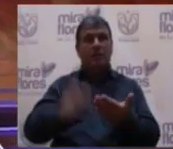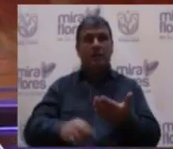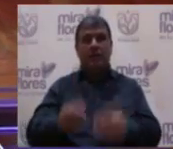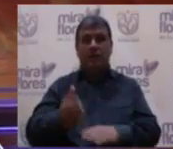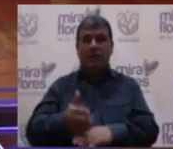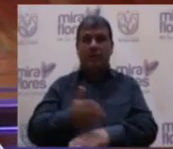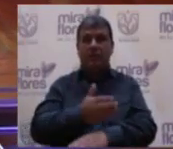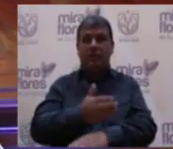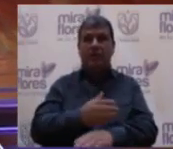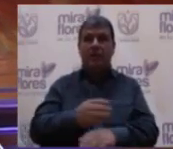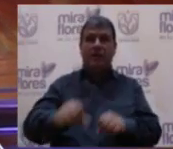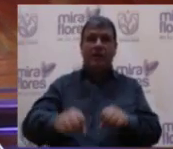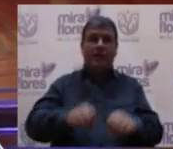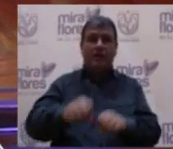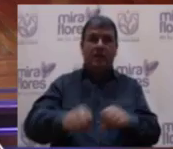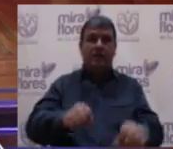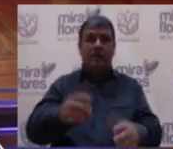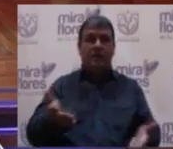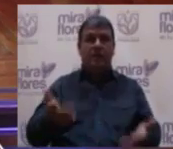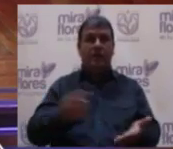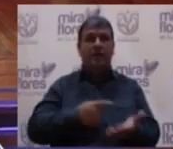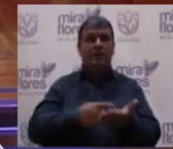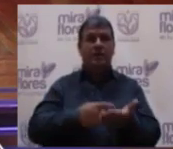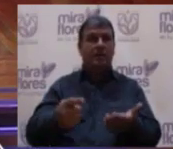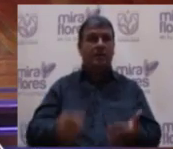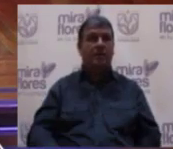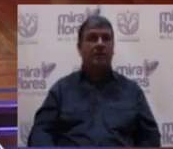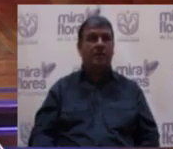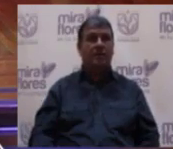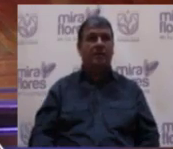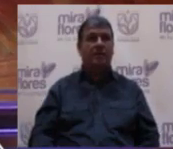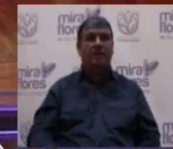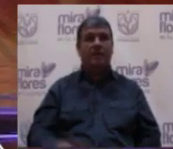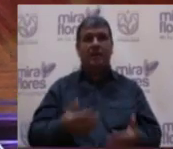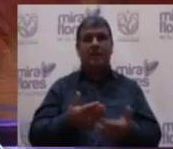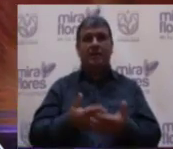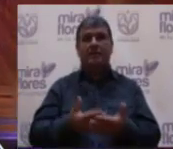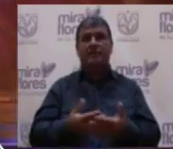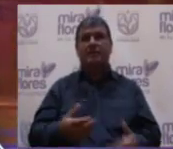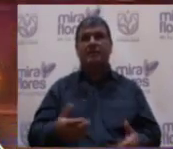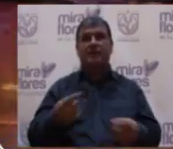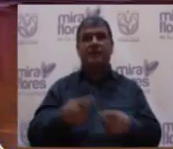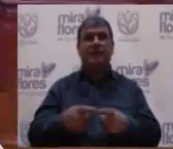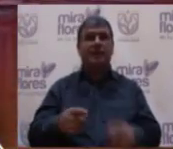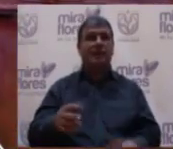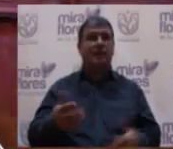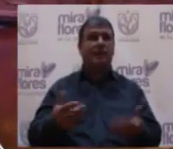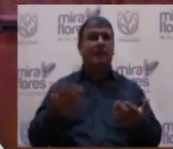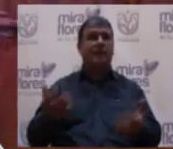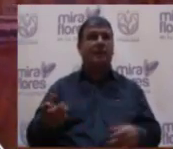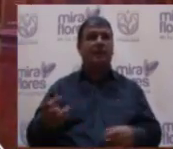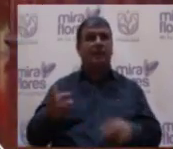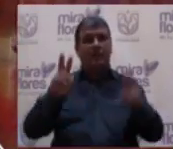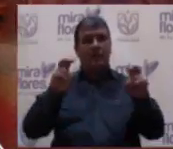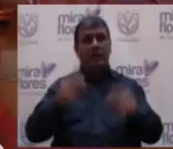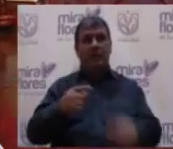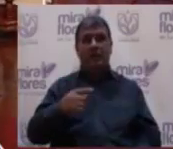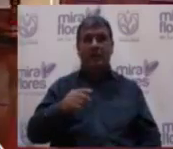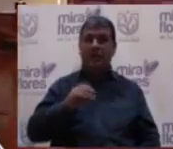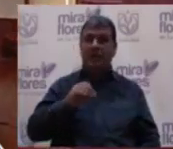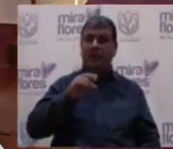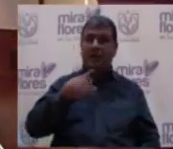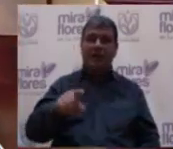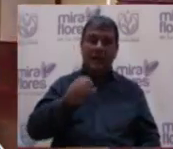de ciclovías y lo espero en esta semana. La Patricia Río de la Vida. Gracias, señor alcalde. No, volviendo un poco al tema, quería contestarle